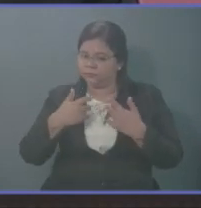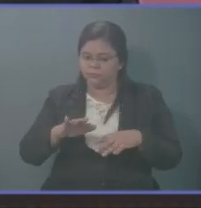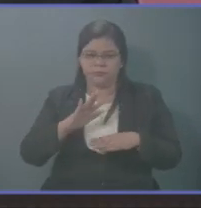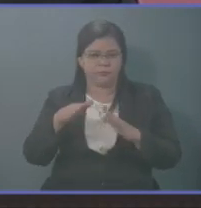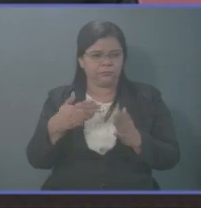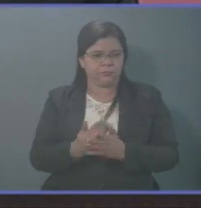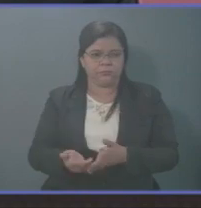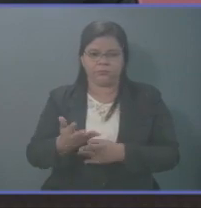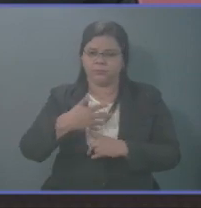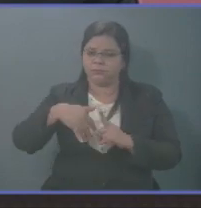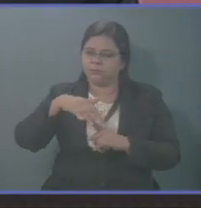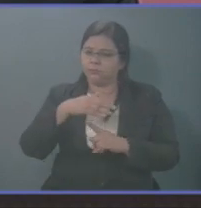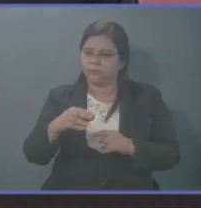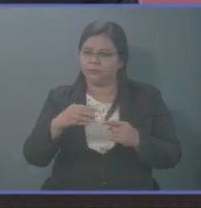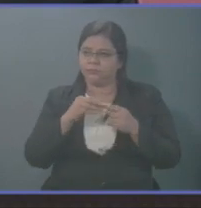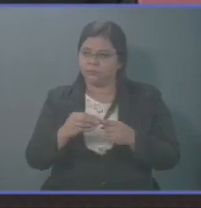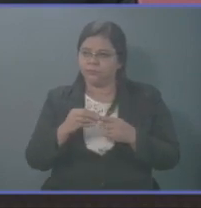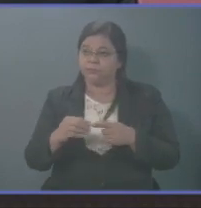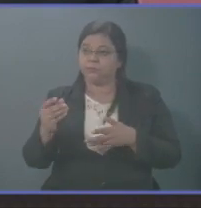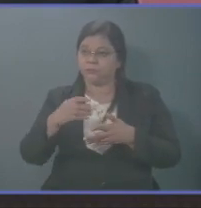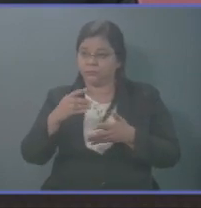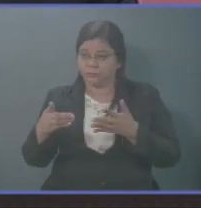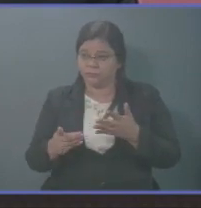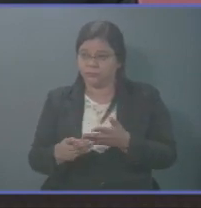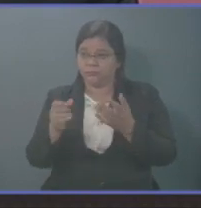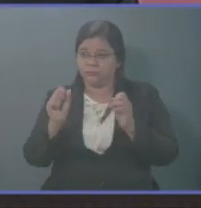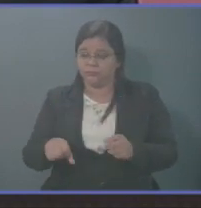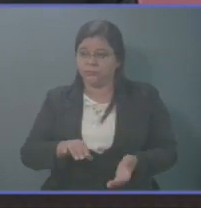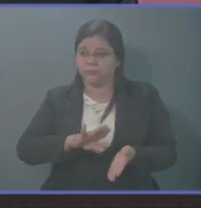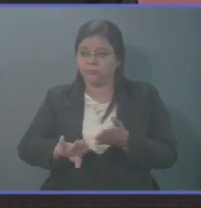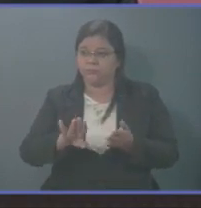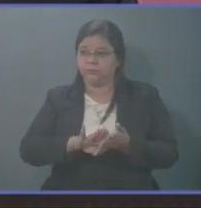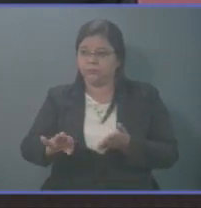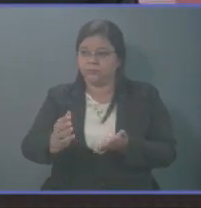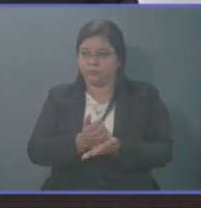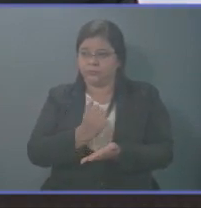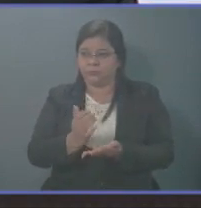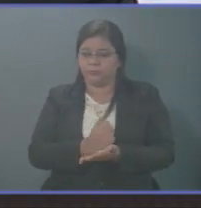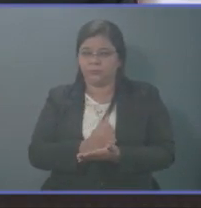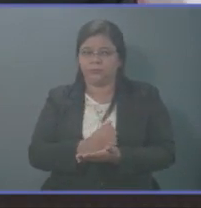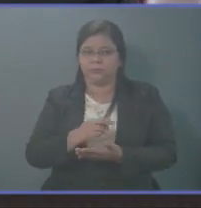condiciones especiales que dan lugar al presente decreto para poder efectuar el pago del impuesto sobre la